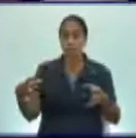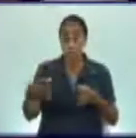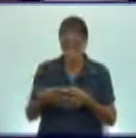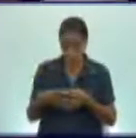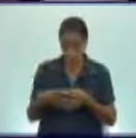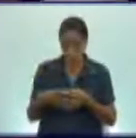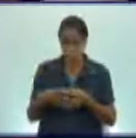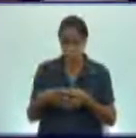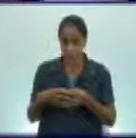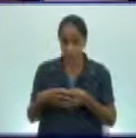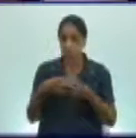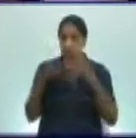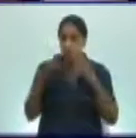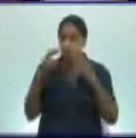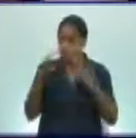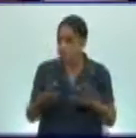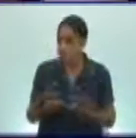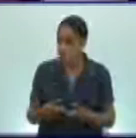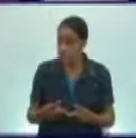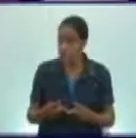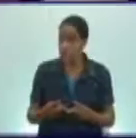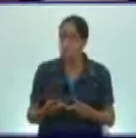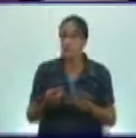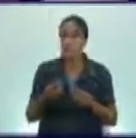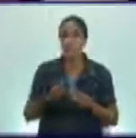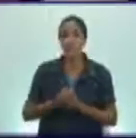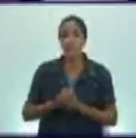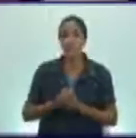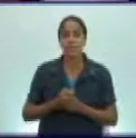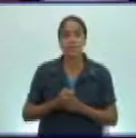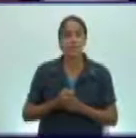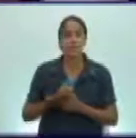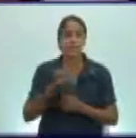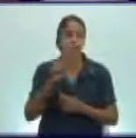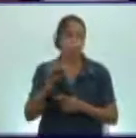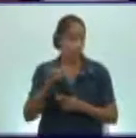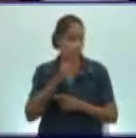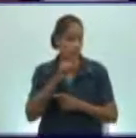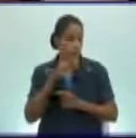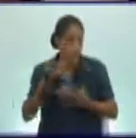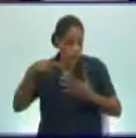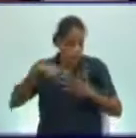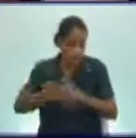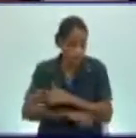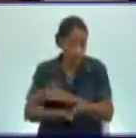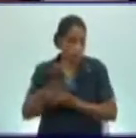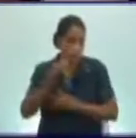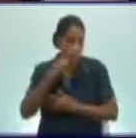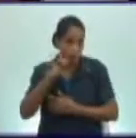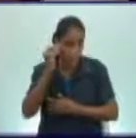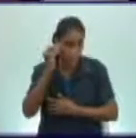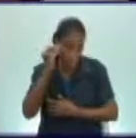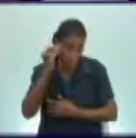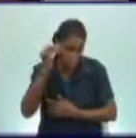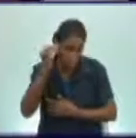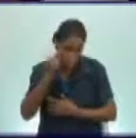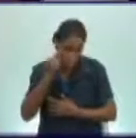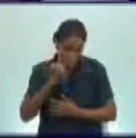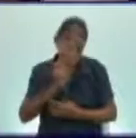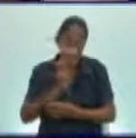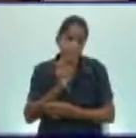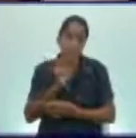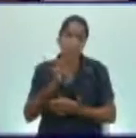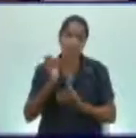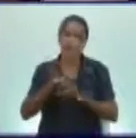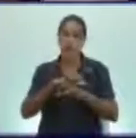al hábitat, en adaptaciones que le van a estar profundizando a ustedes, conociendo mucho más de este